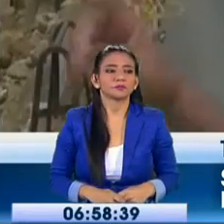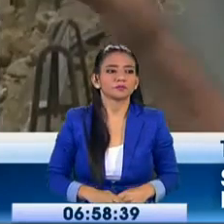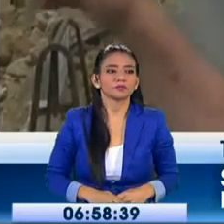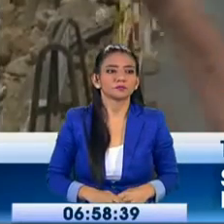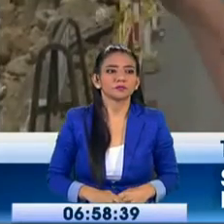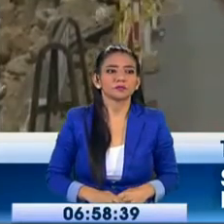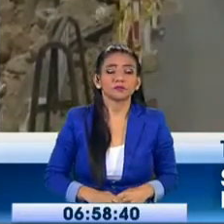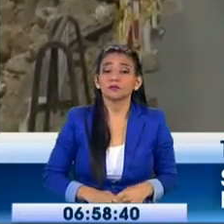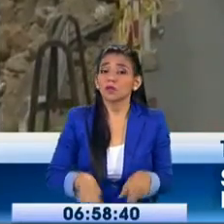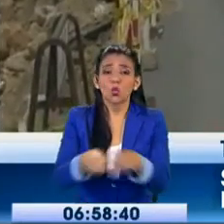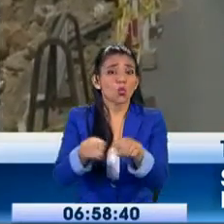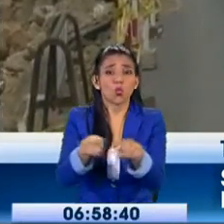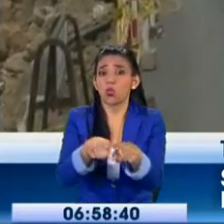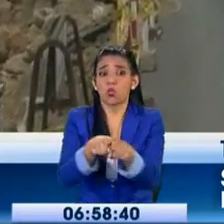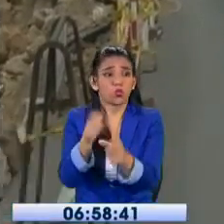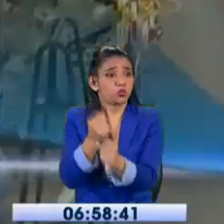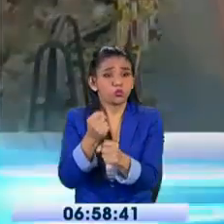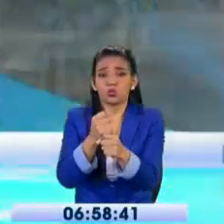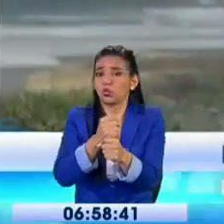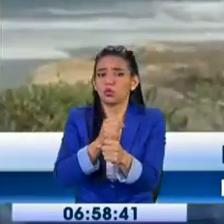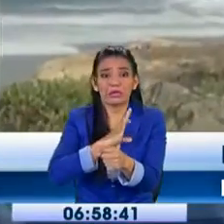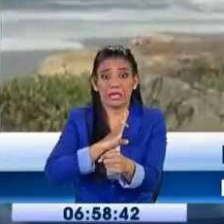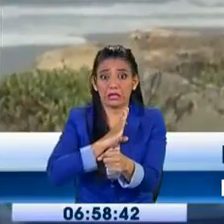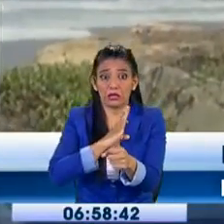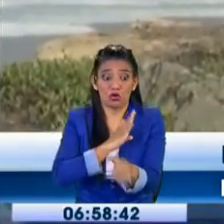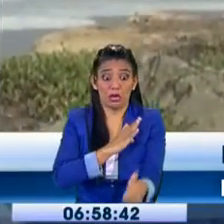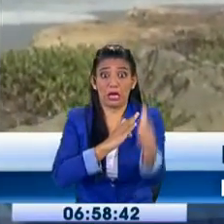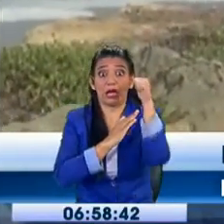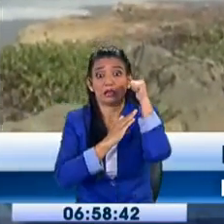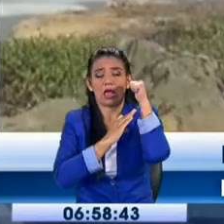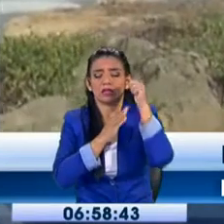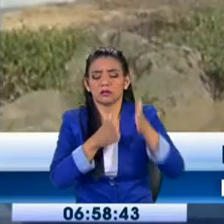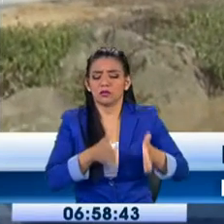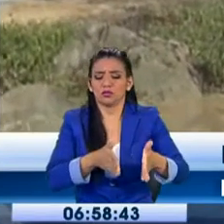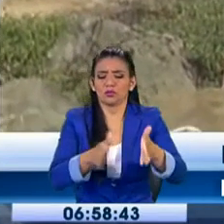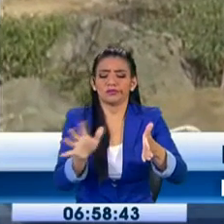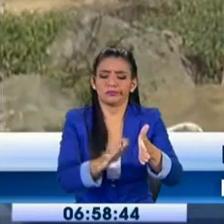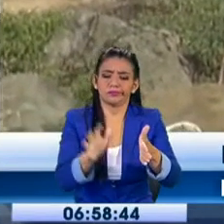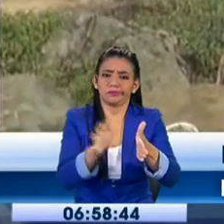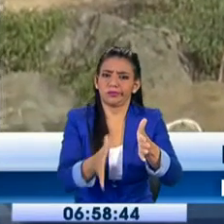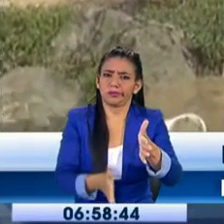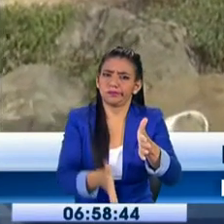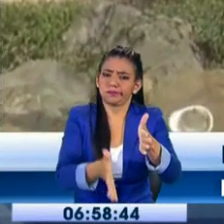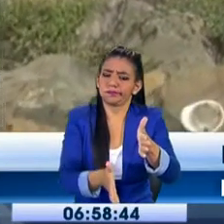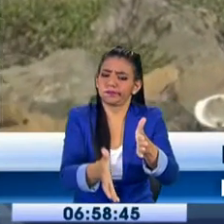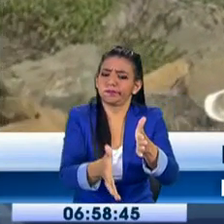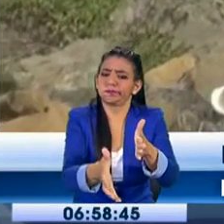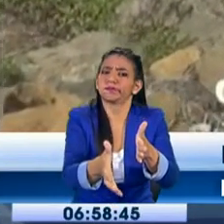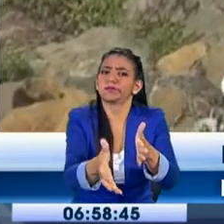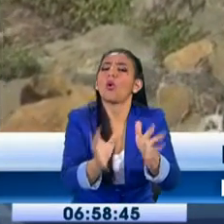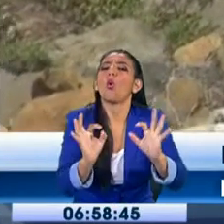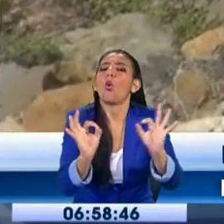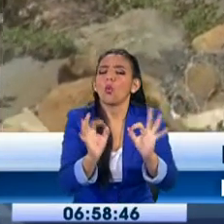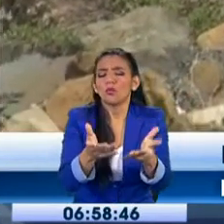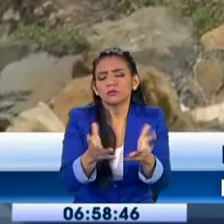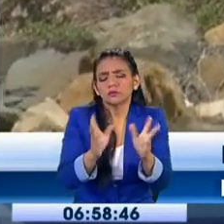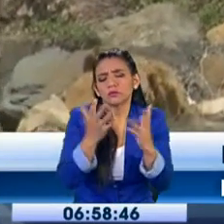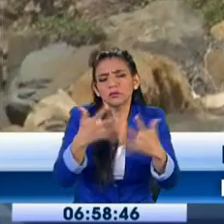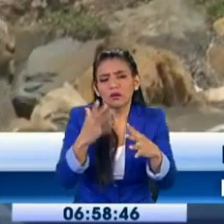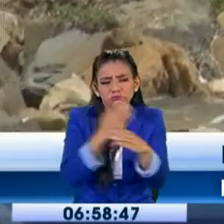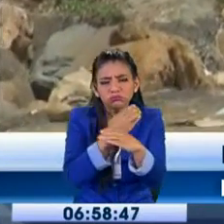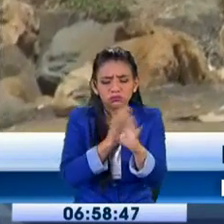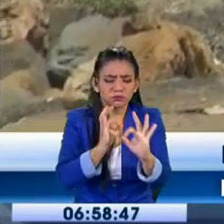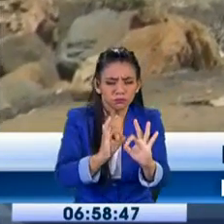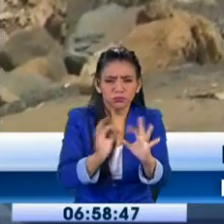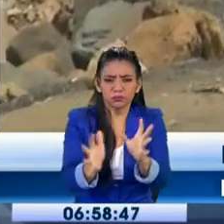a ser igualito al que enrocado que está acá atrás. Se coloca la piedra grande de una manera geométrica y